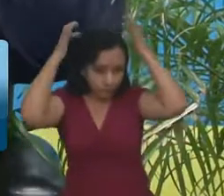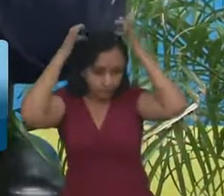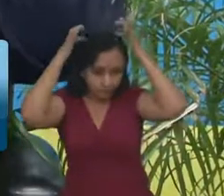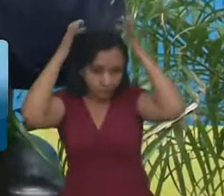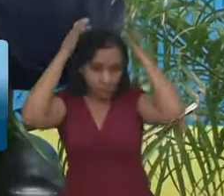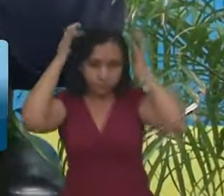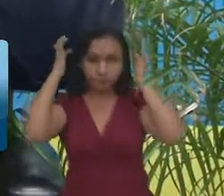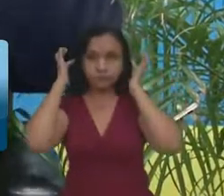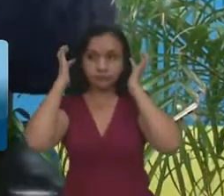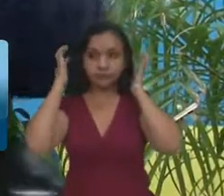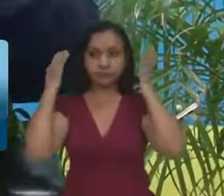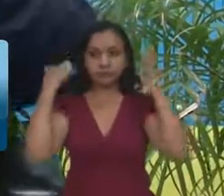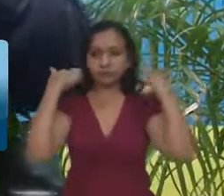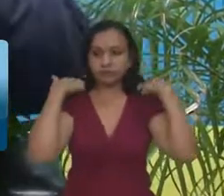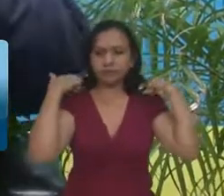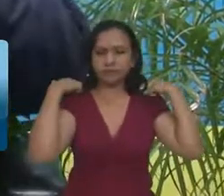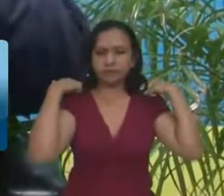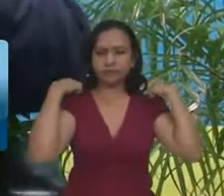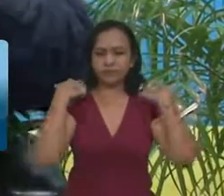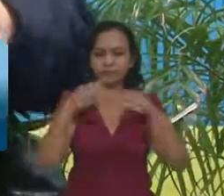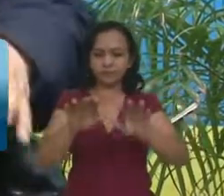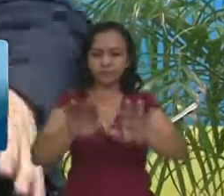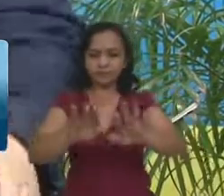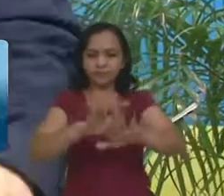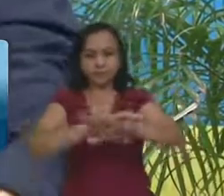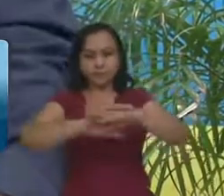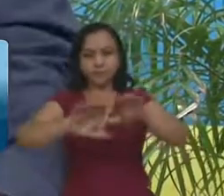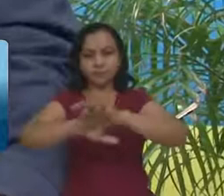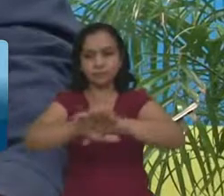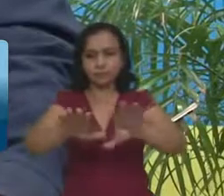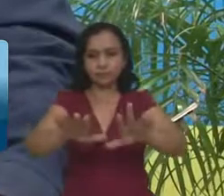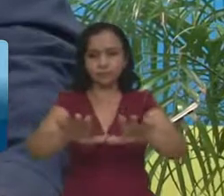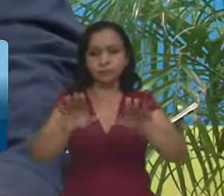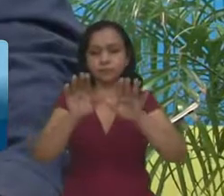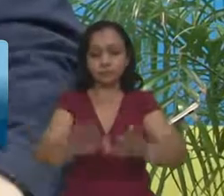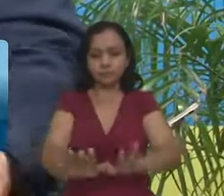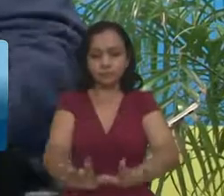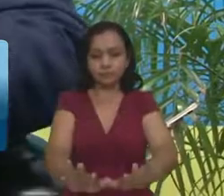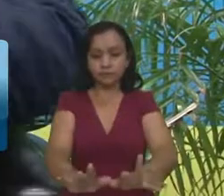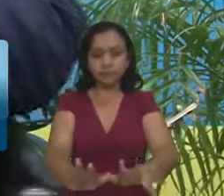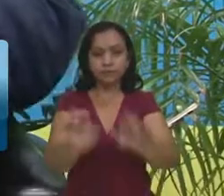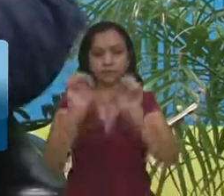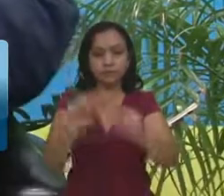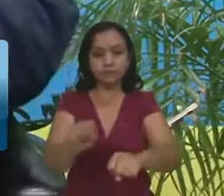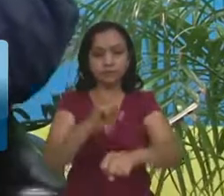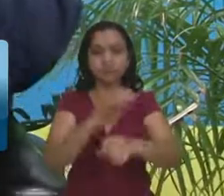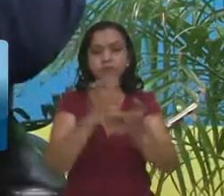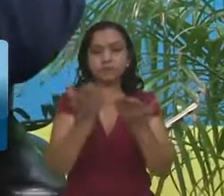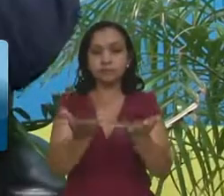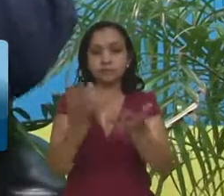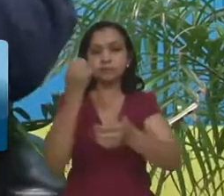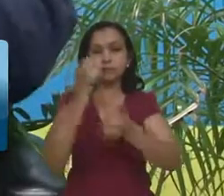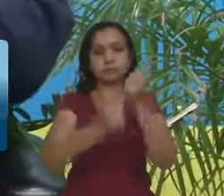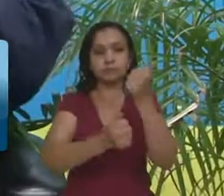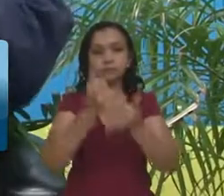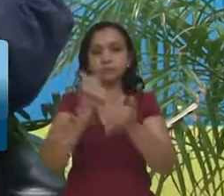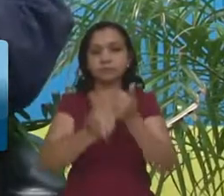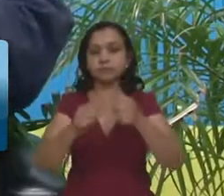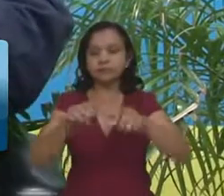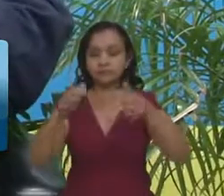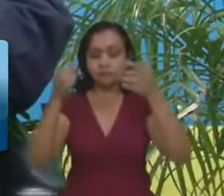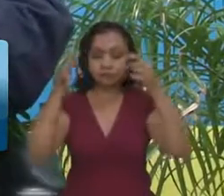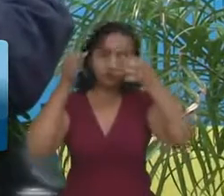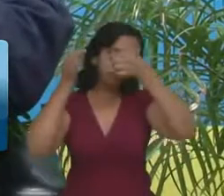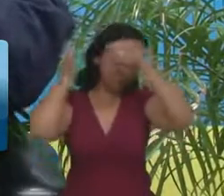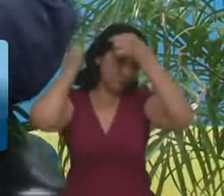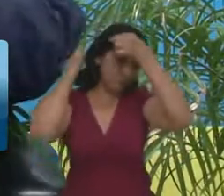partes torácicas, las partes de las manos, incluso la parte de los pies. Entonces es una afectación a nivel del nervio